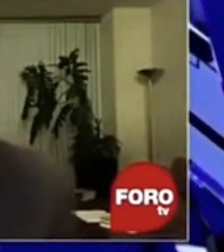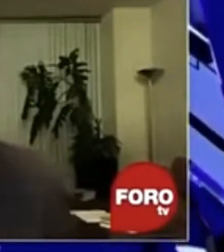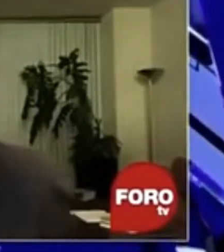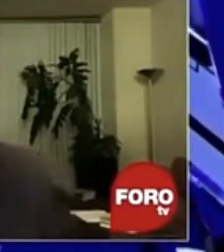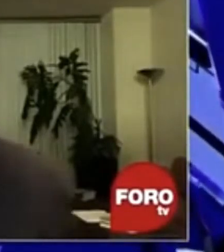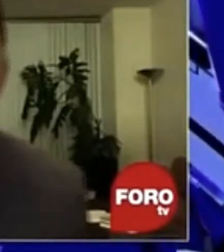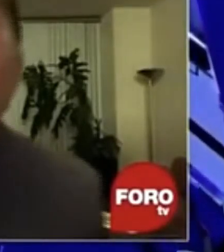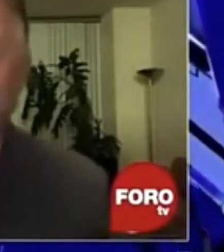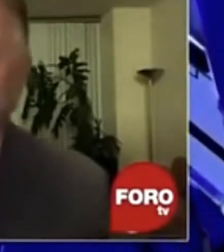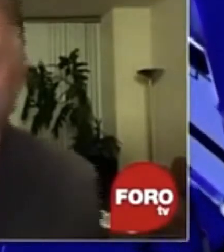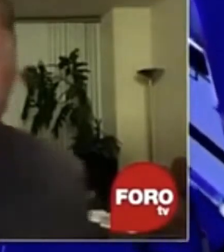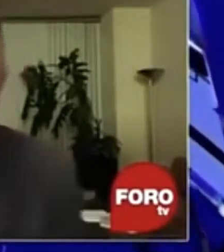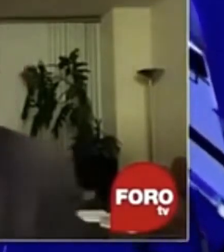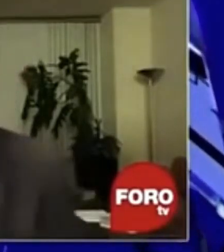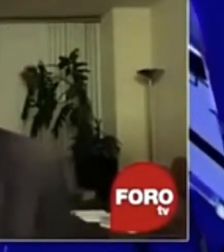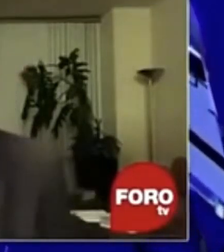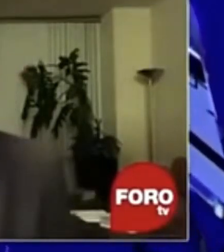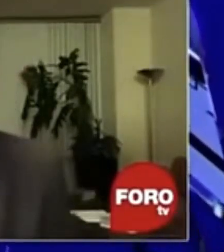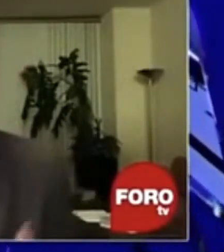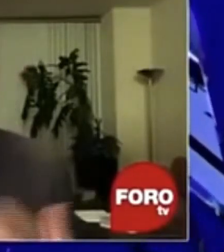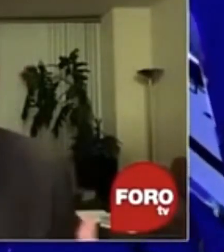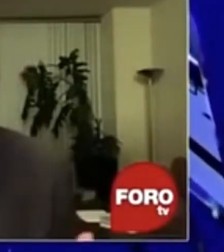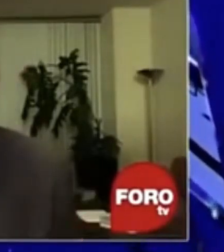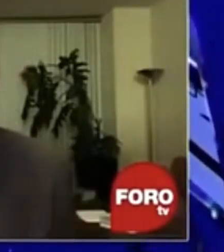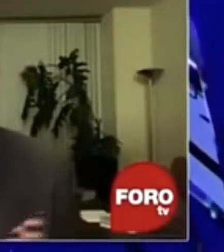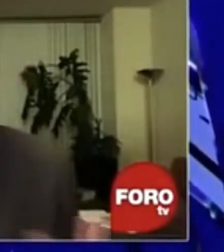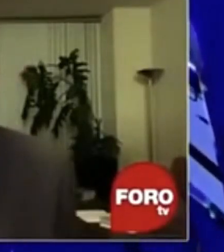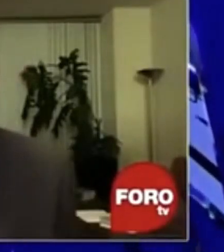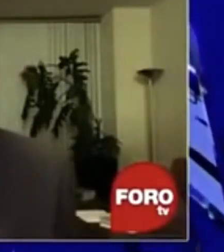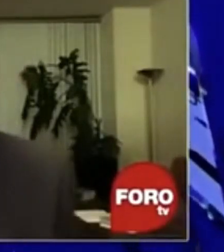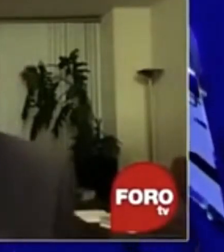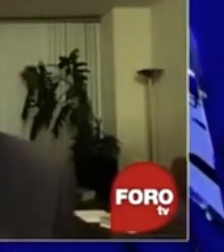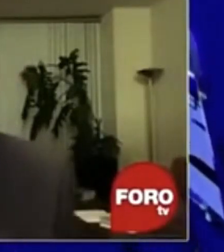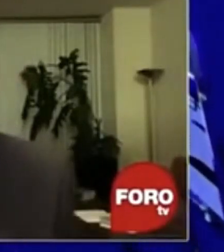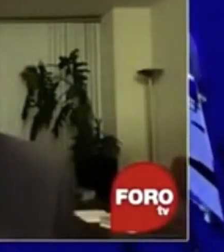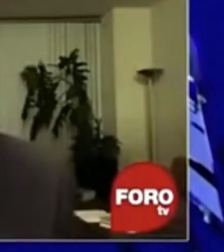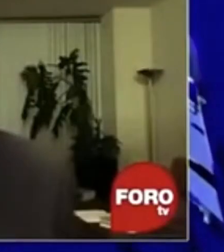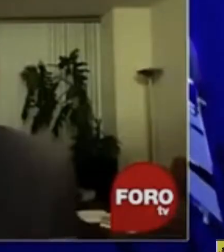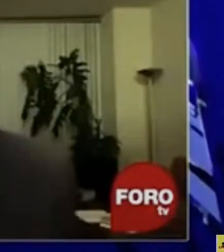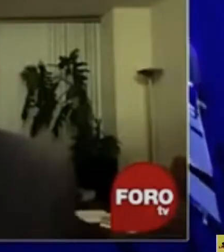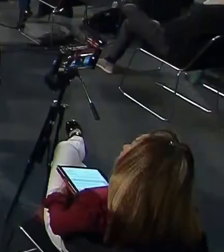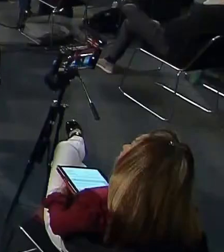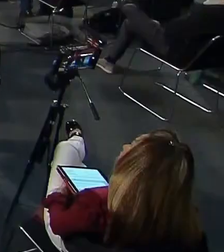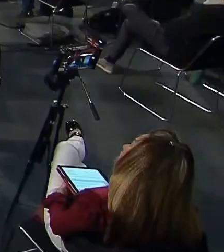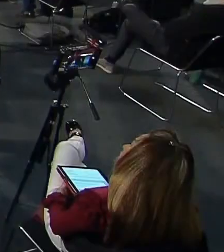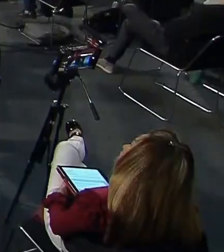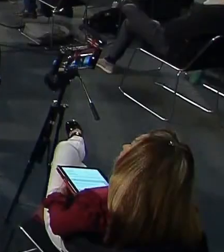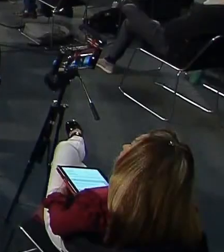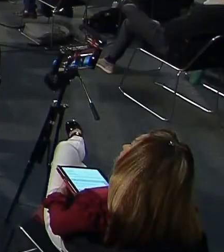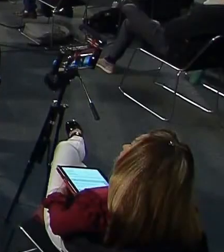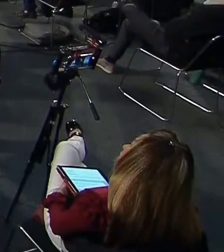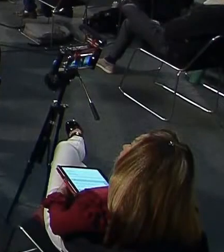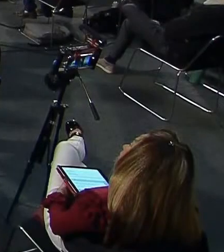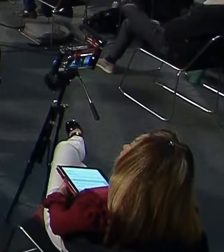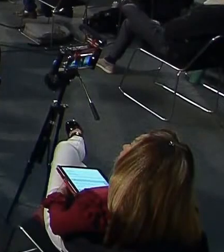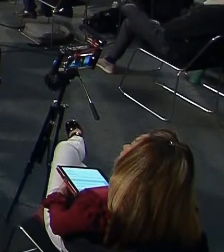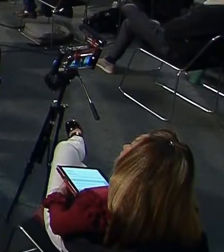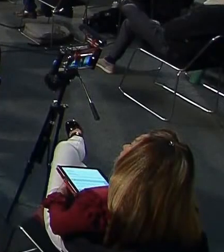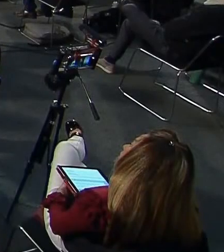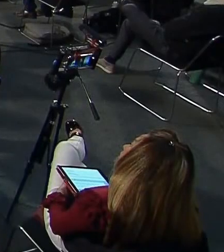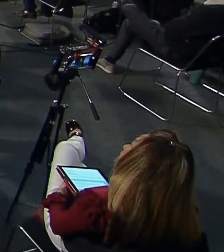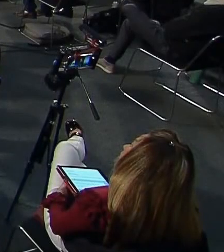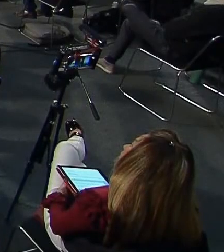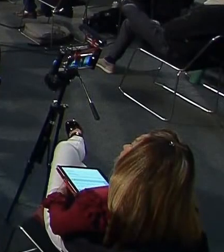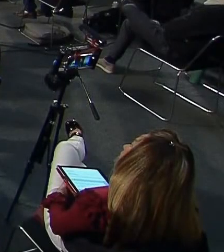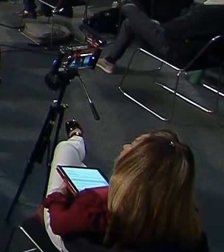poquitito menos horroroso. Pero así, que haya ido con gran entusiasmo, no. Y un cubano